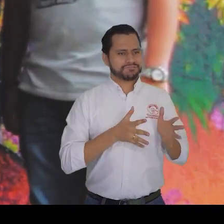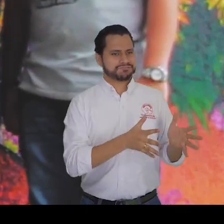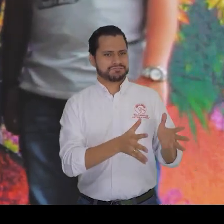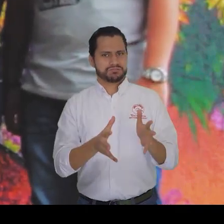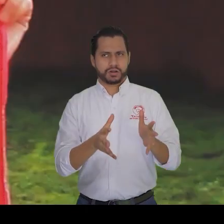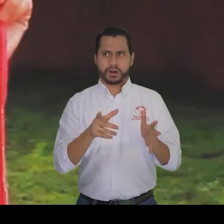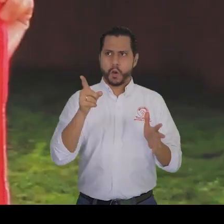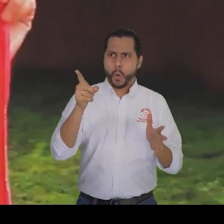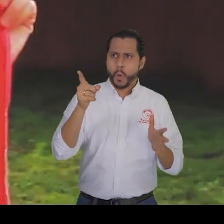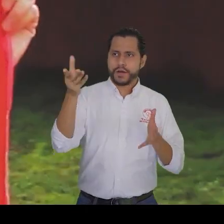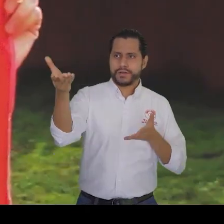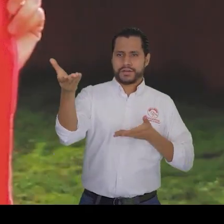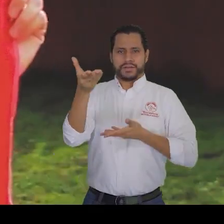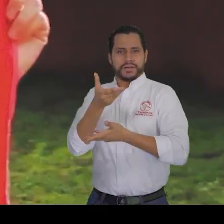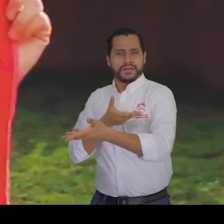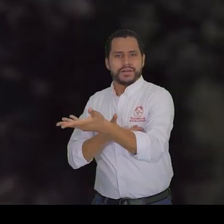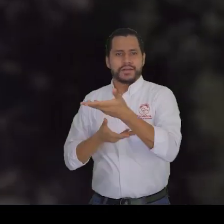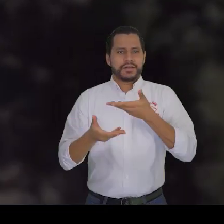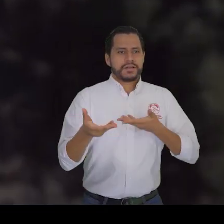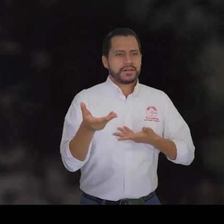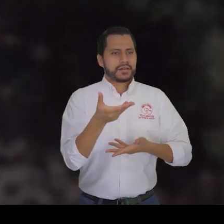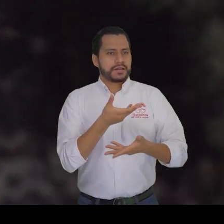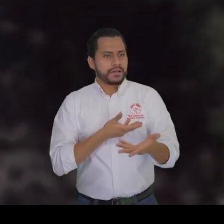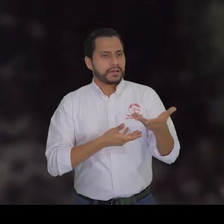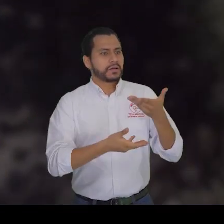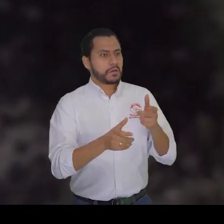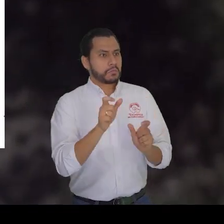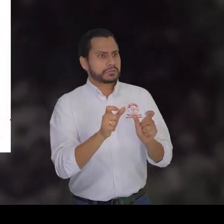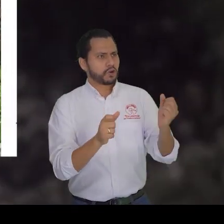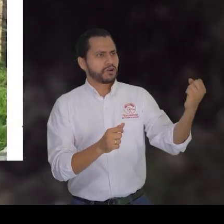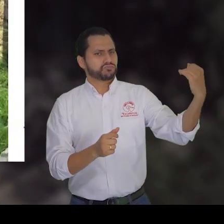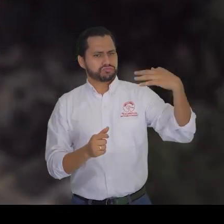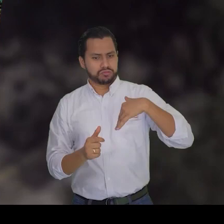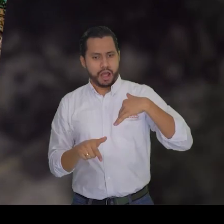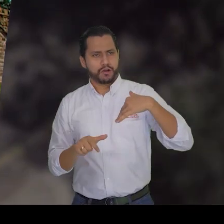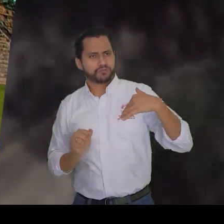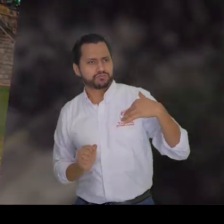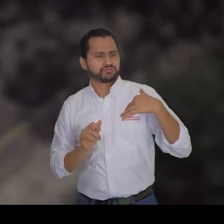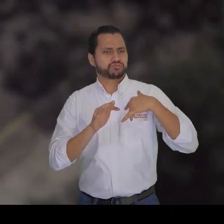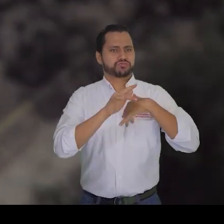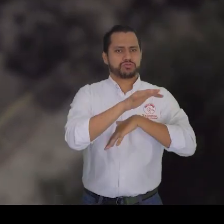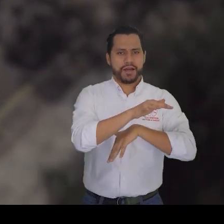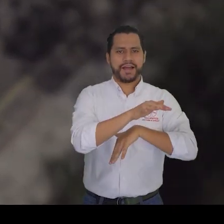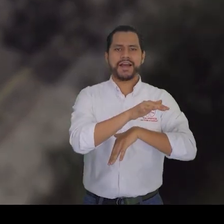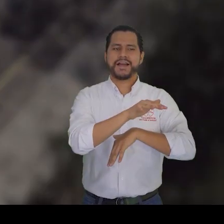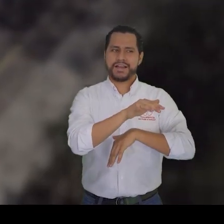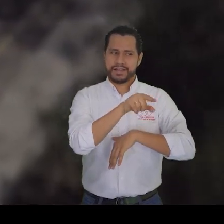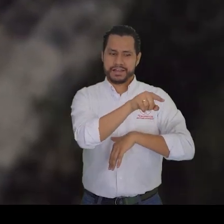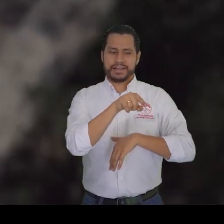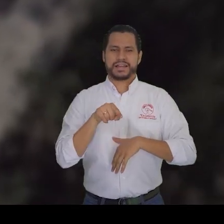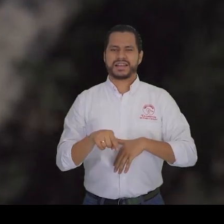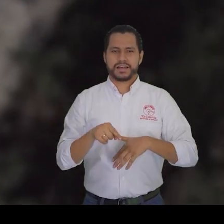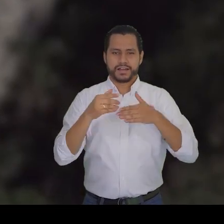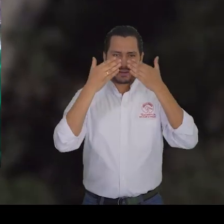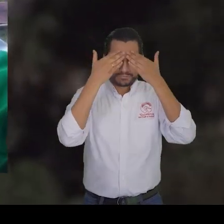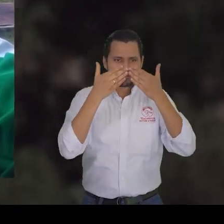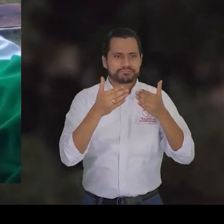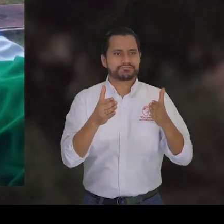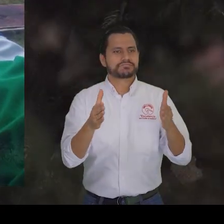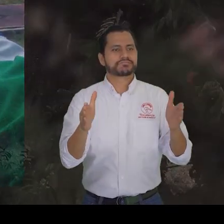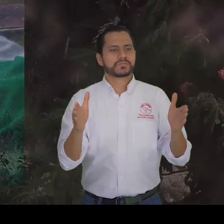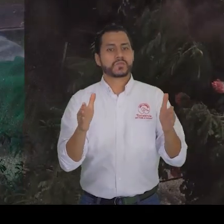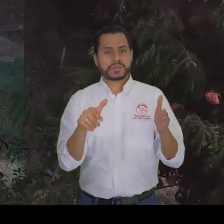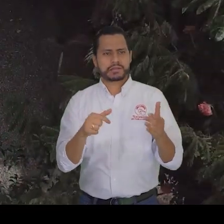perspectivas internacionales e interculturales, favoreciendo la inserción de la comunidad académica en el mundo